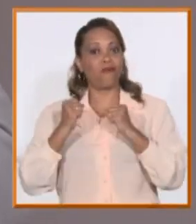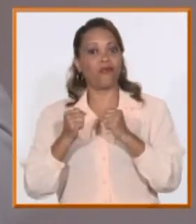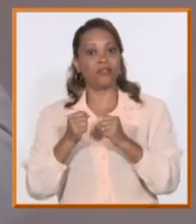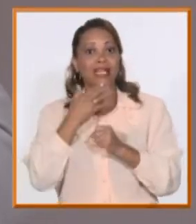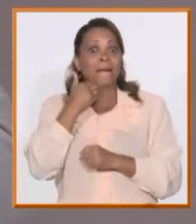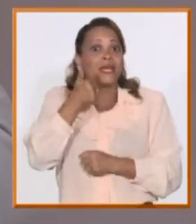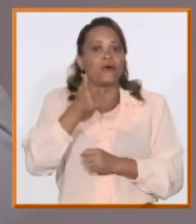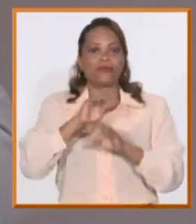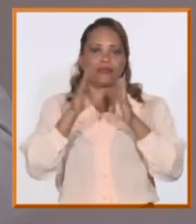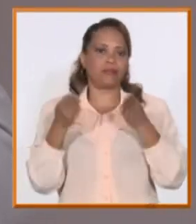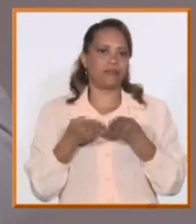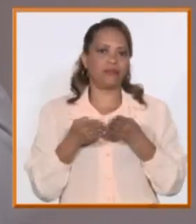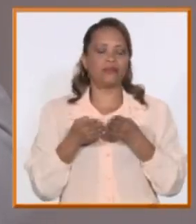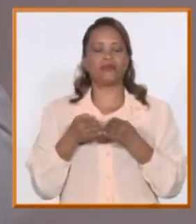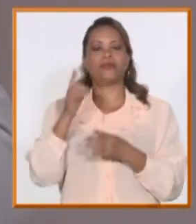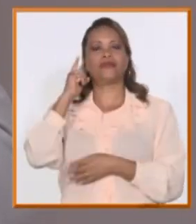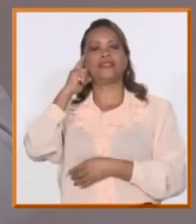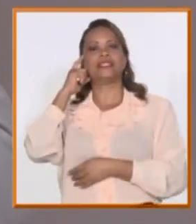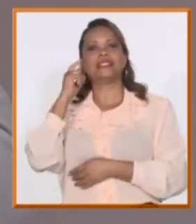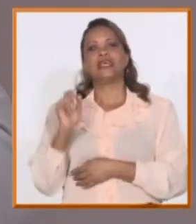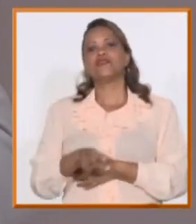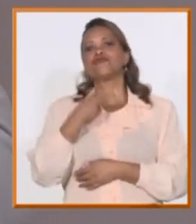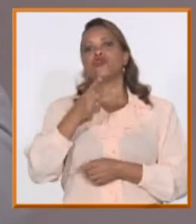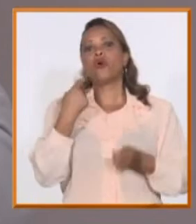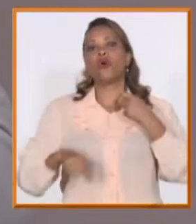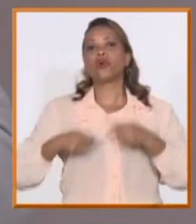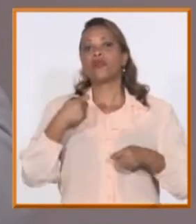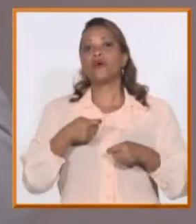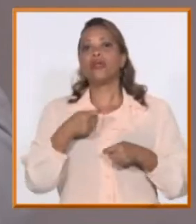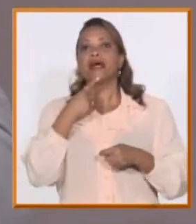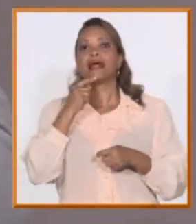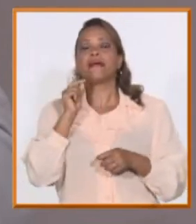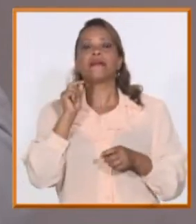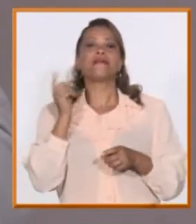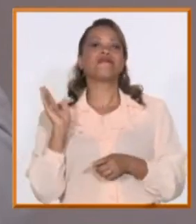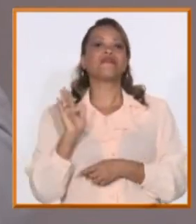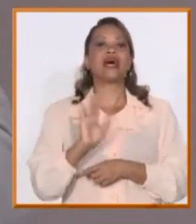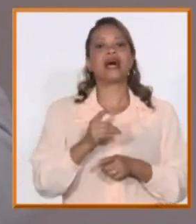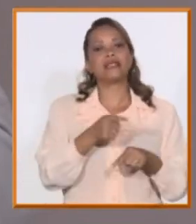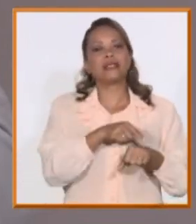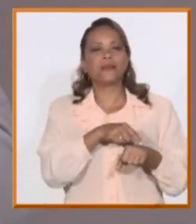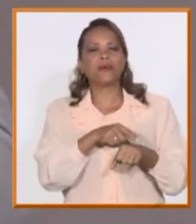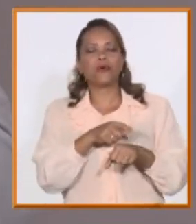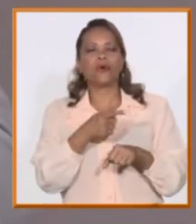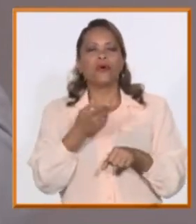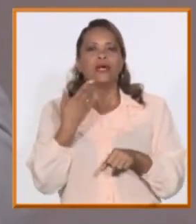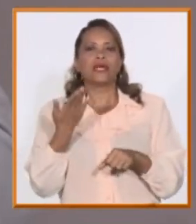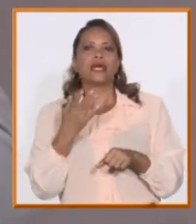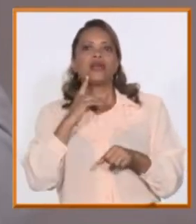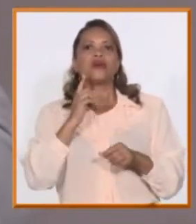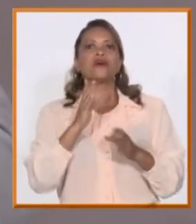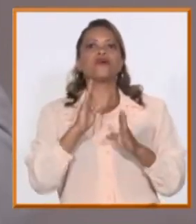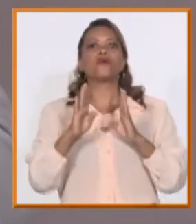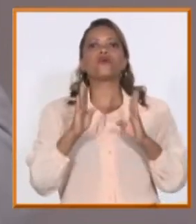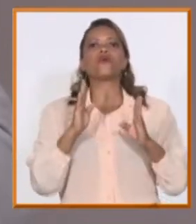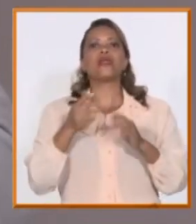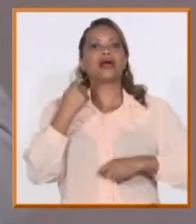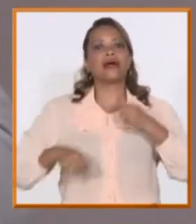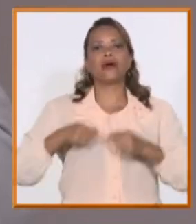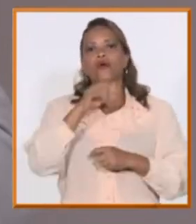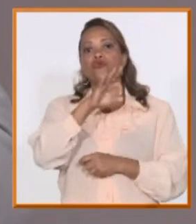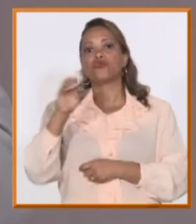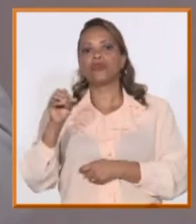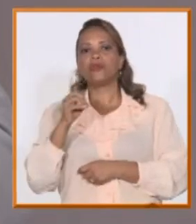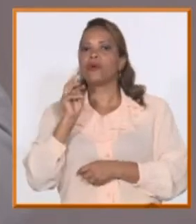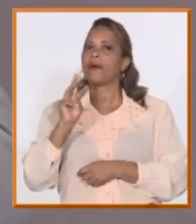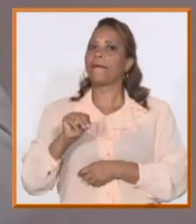mejor del mundo. Y además, 2 corredoras que recién venían de estar concentradas y ubicadas en una carrera de 800 metros.